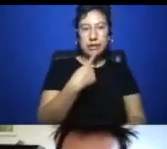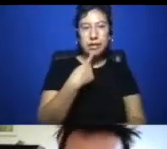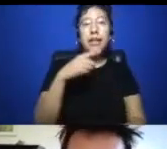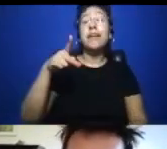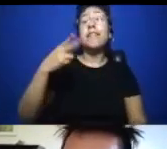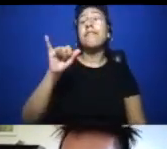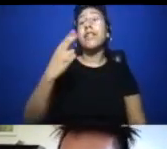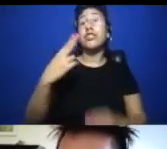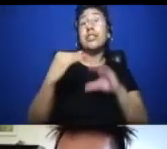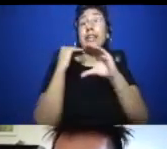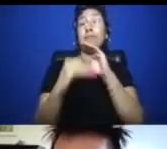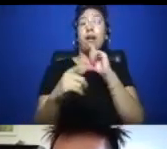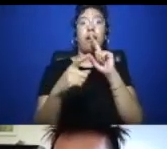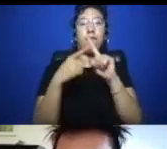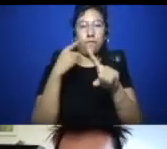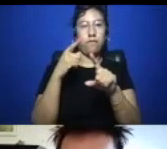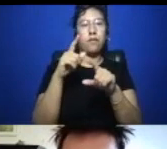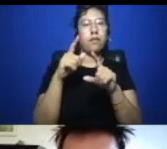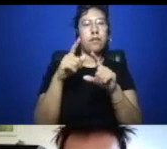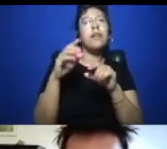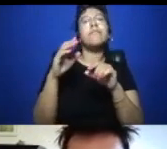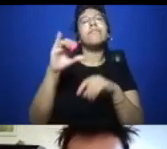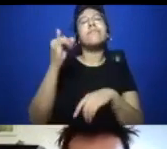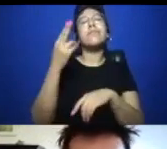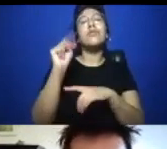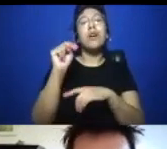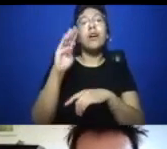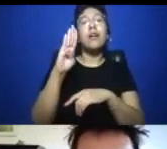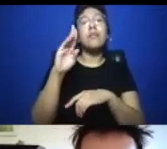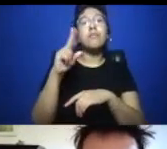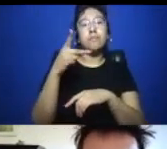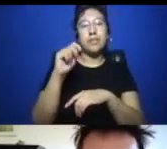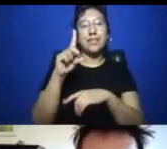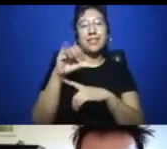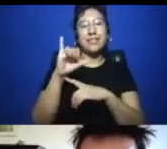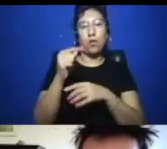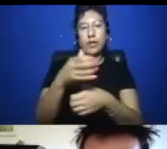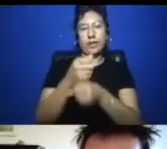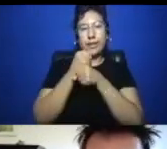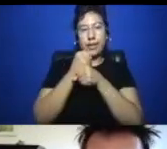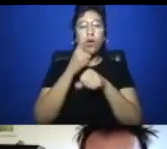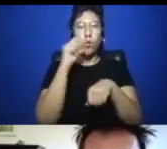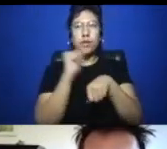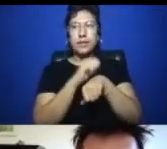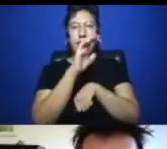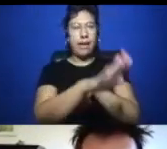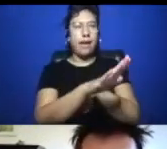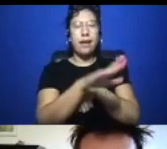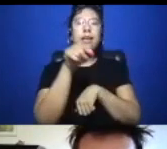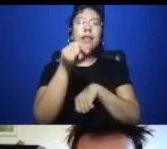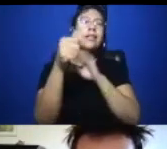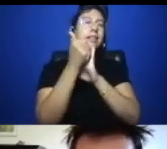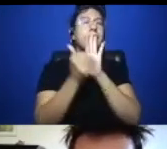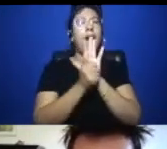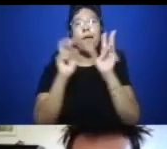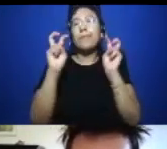que dice es un correo que recibió aquí John Podesta en el 2016 que se envió de una cuenta que se